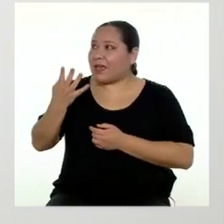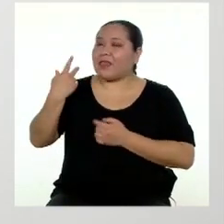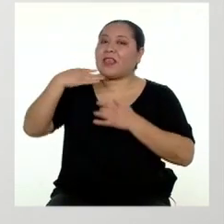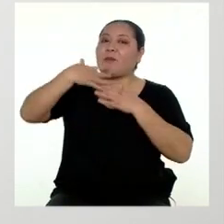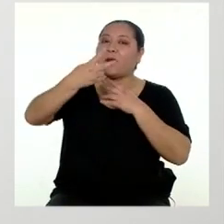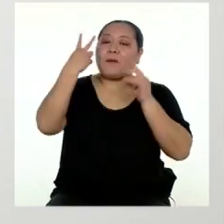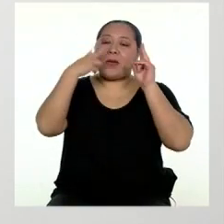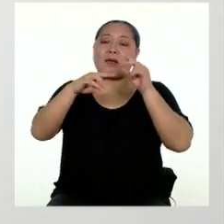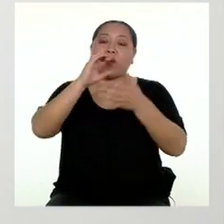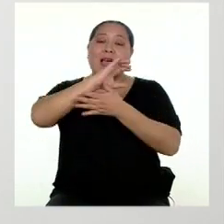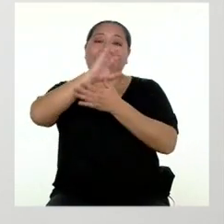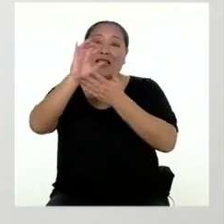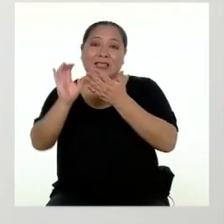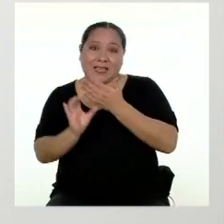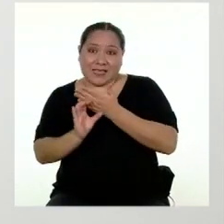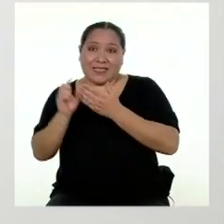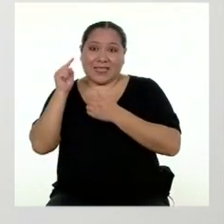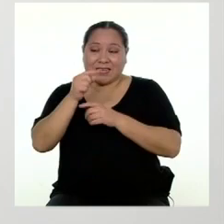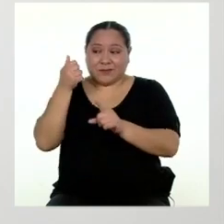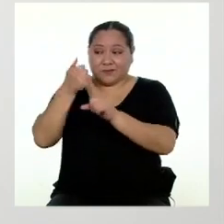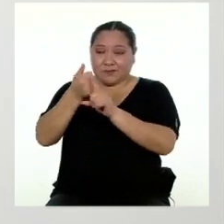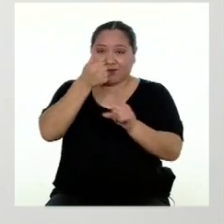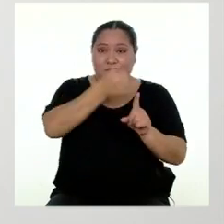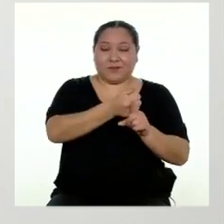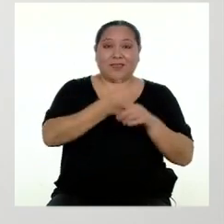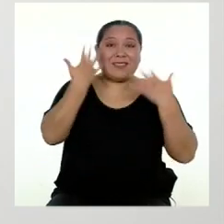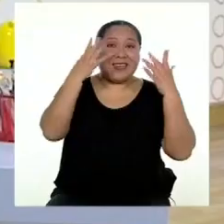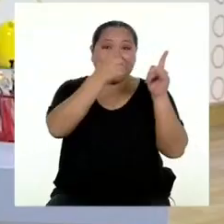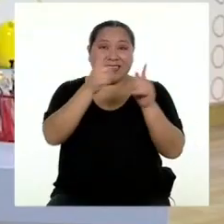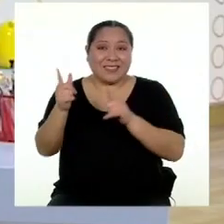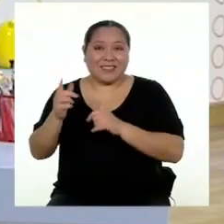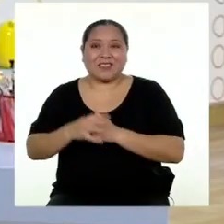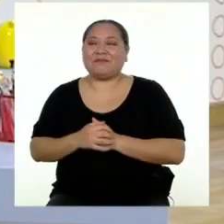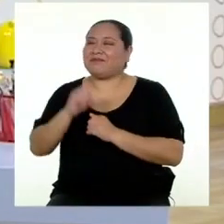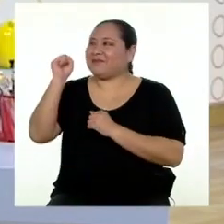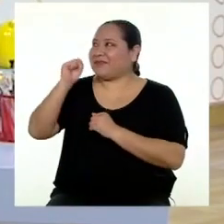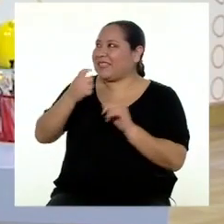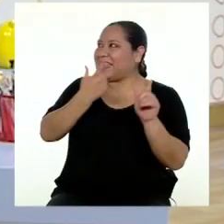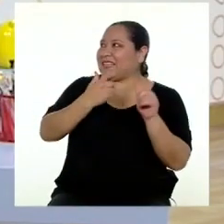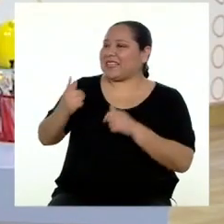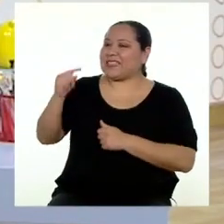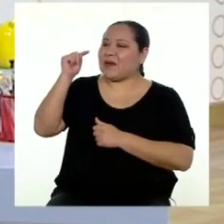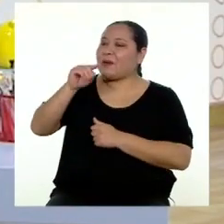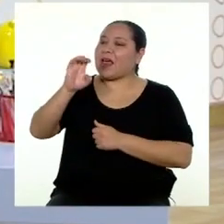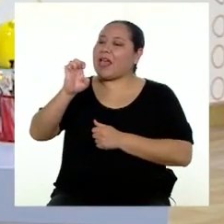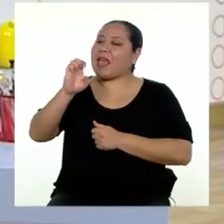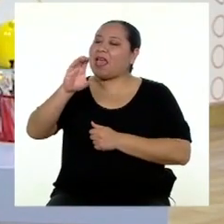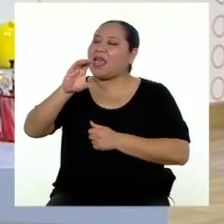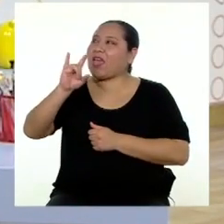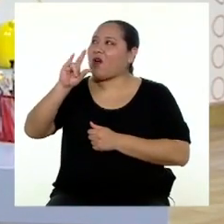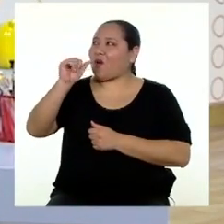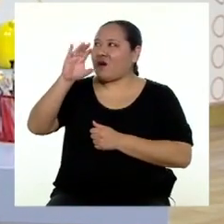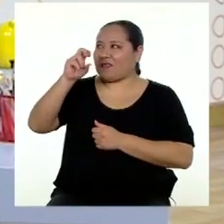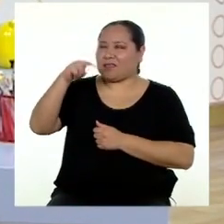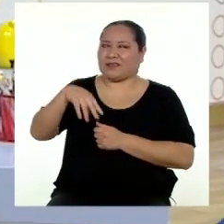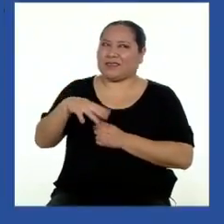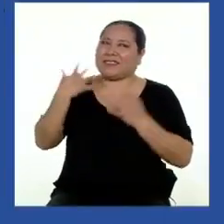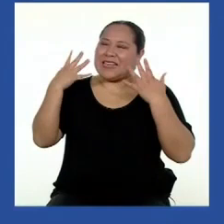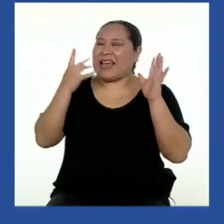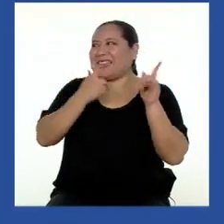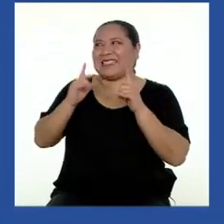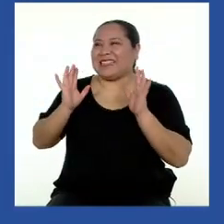las ecuaciones e inecuaciones. ¿Ya estamos listas y listos? Preparada para la ecuación. Perdón, para la